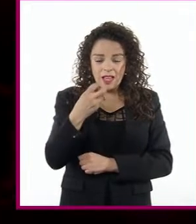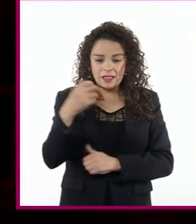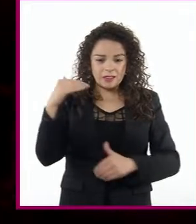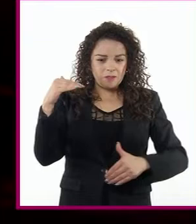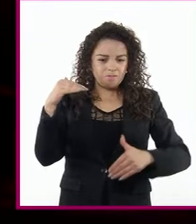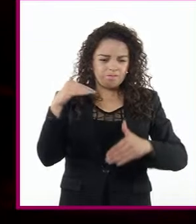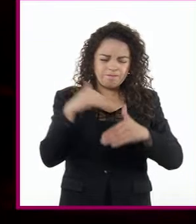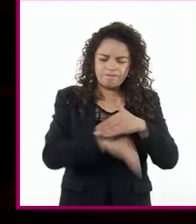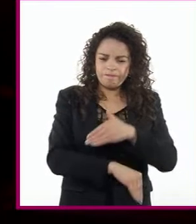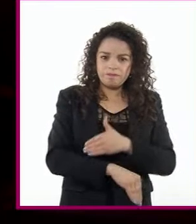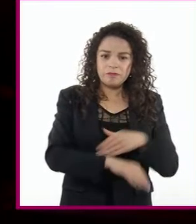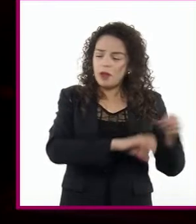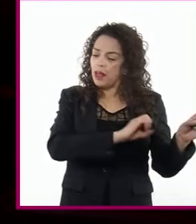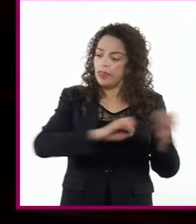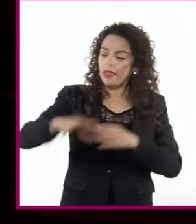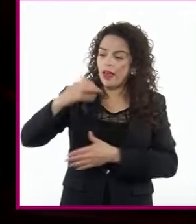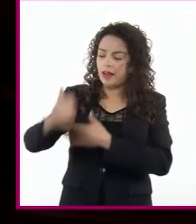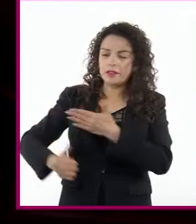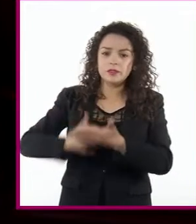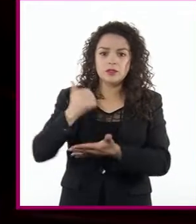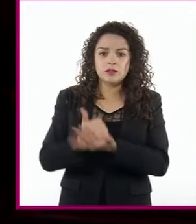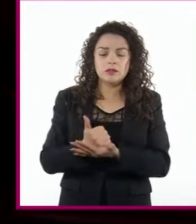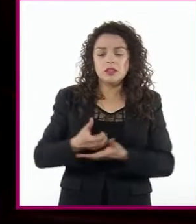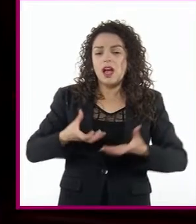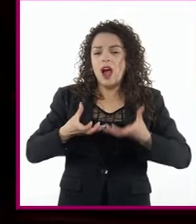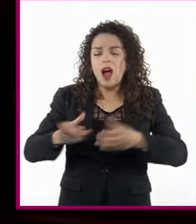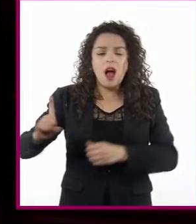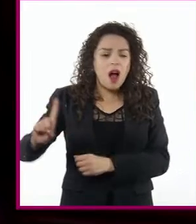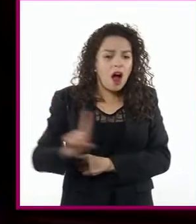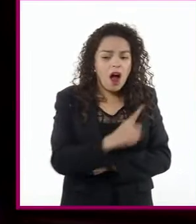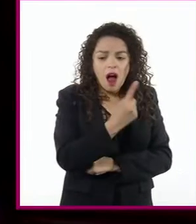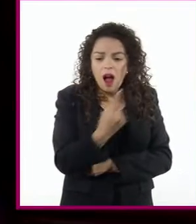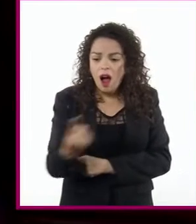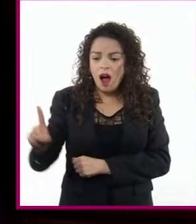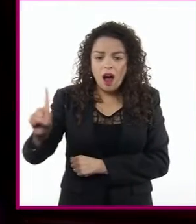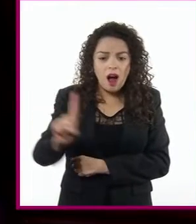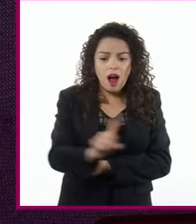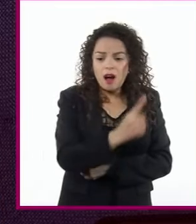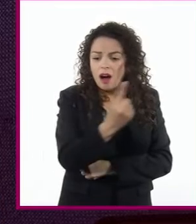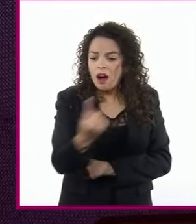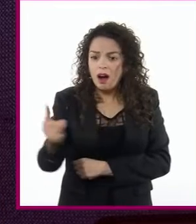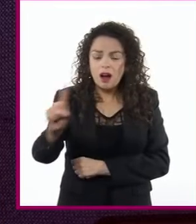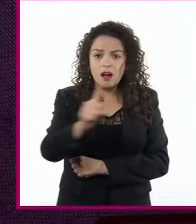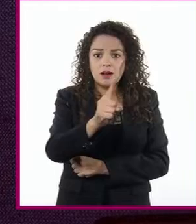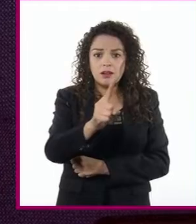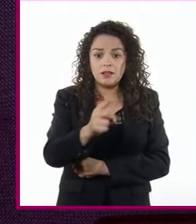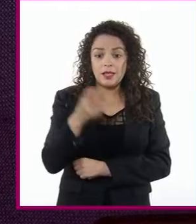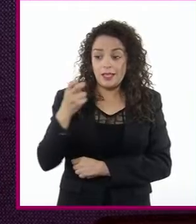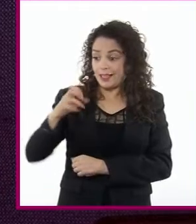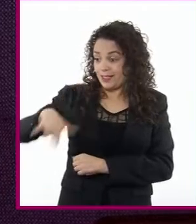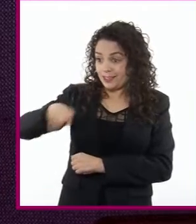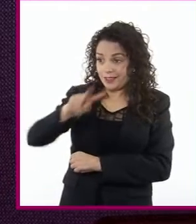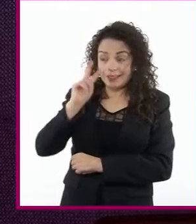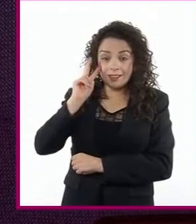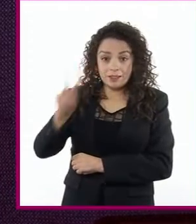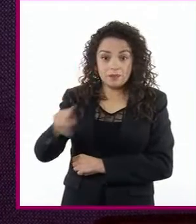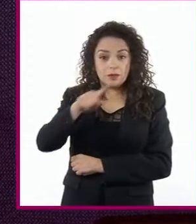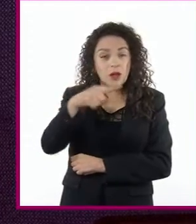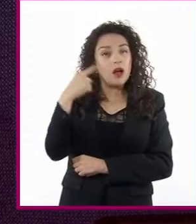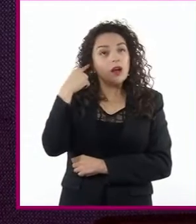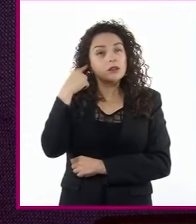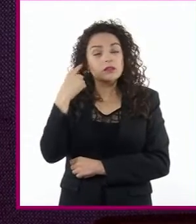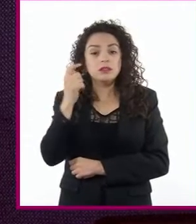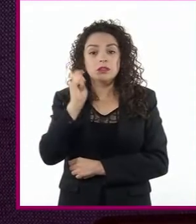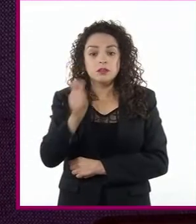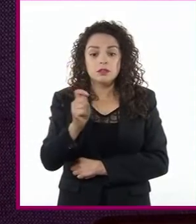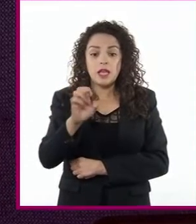ciudad para vagar como un pordiosero. En el fragmento anterior, escuchamos las